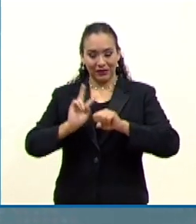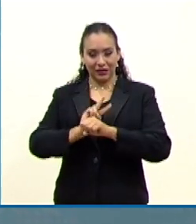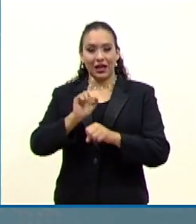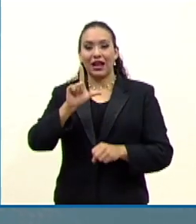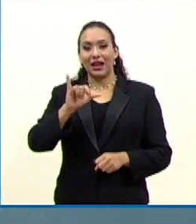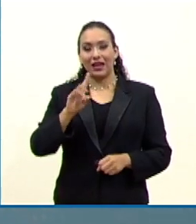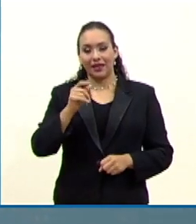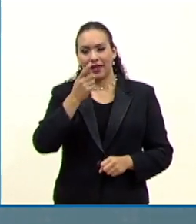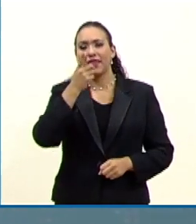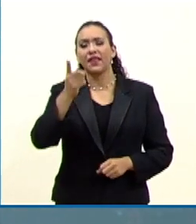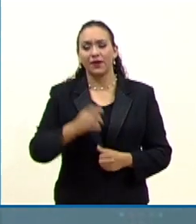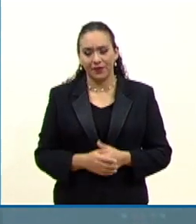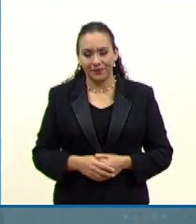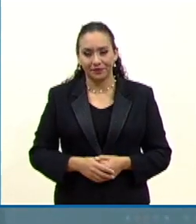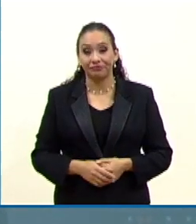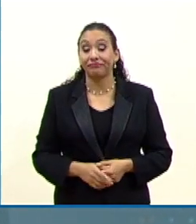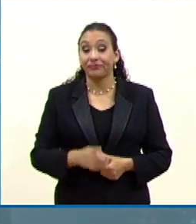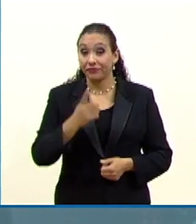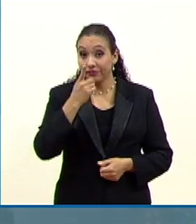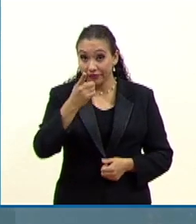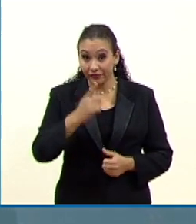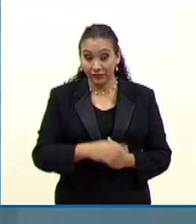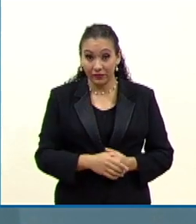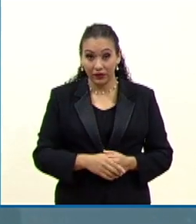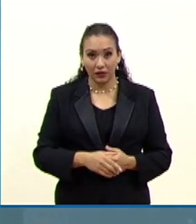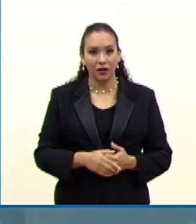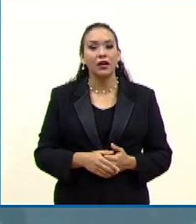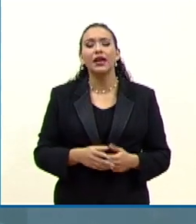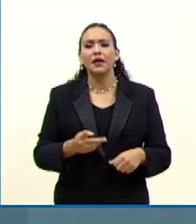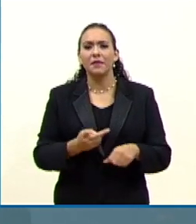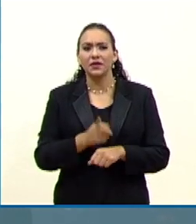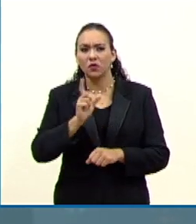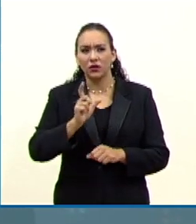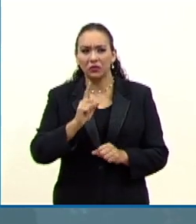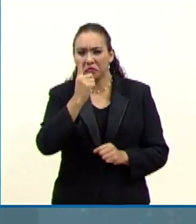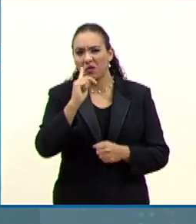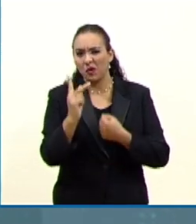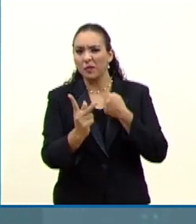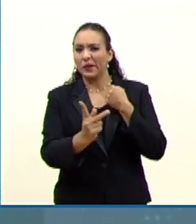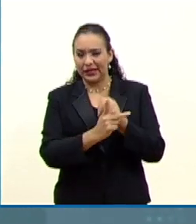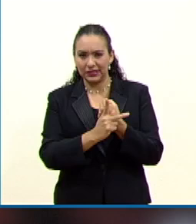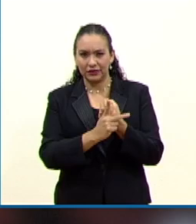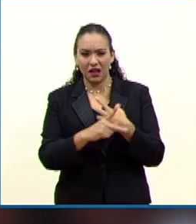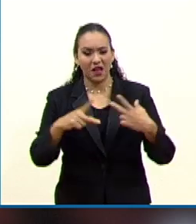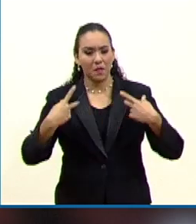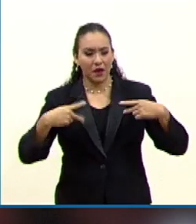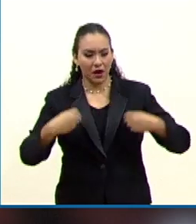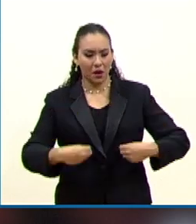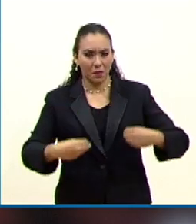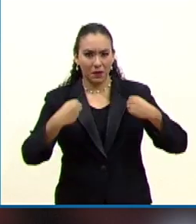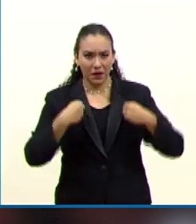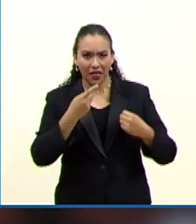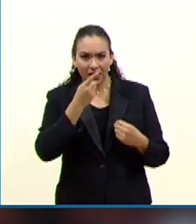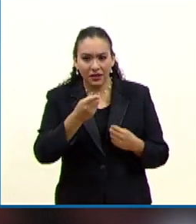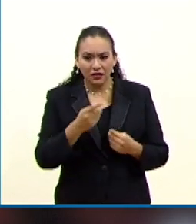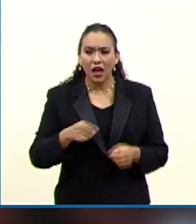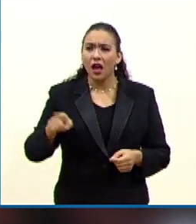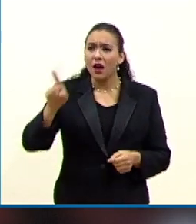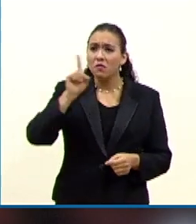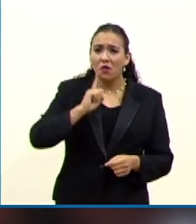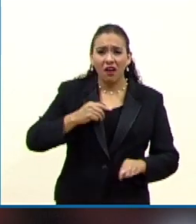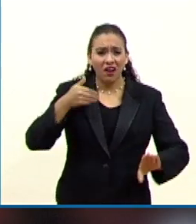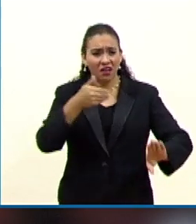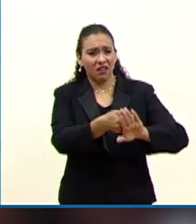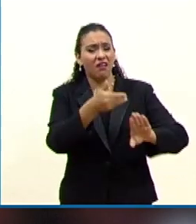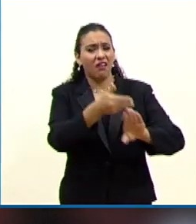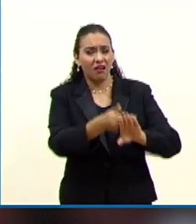Mónica López Benítez, aseguró que una sociedad que tolera la violencia y el abuso en contra de las niñas y mujeres no puede